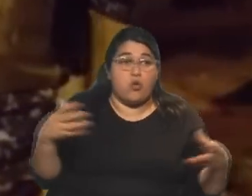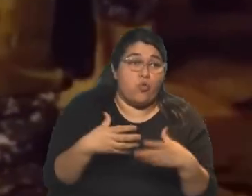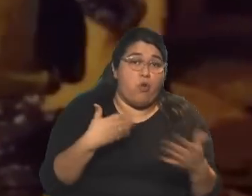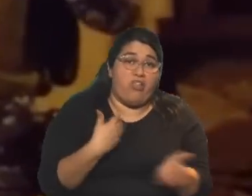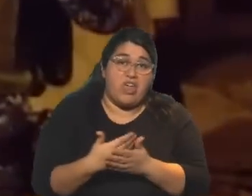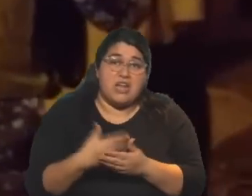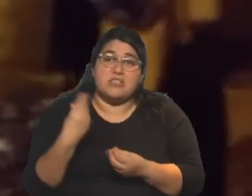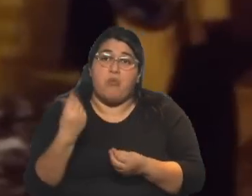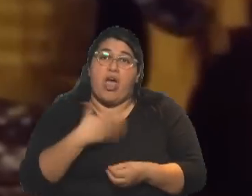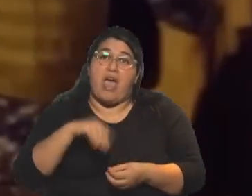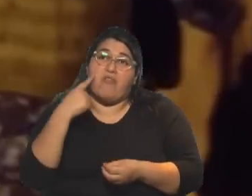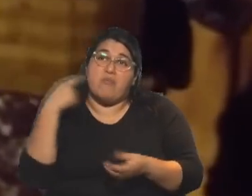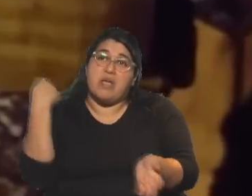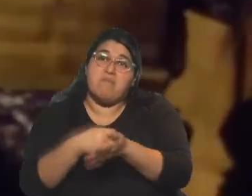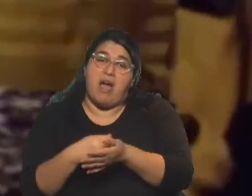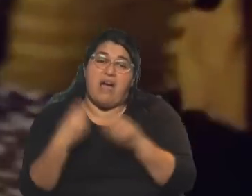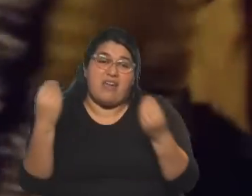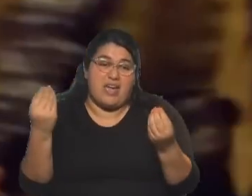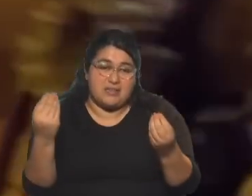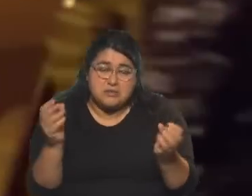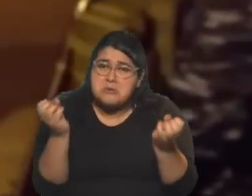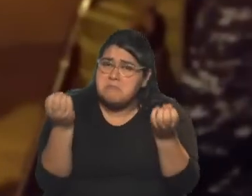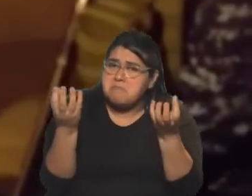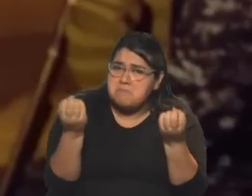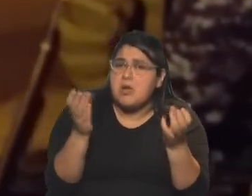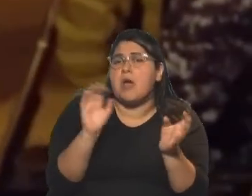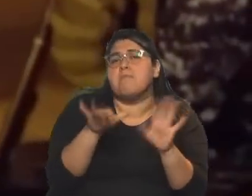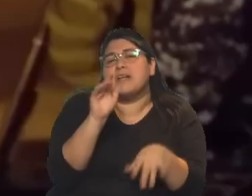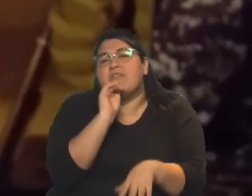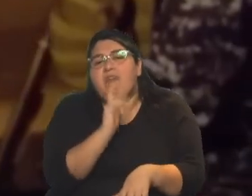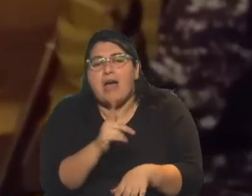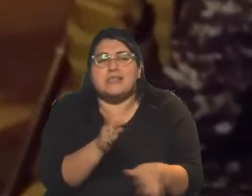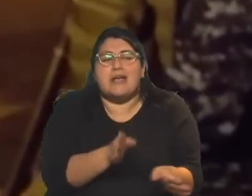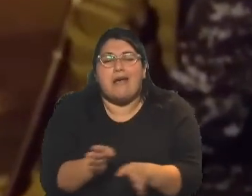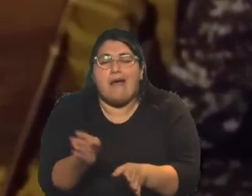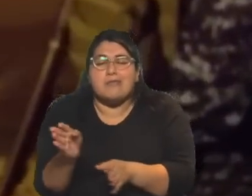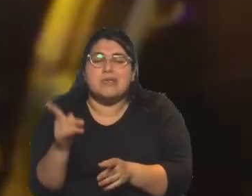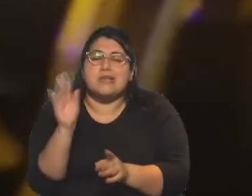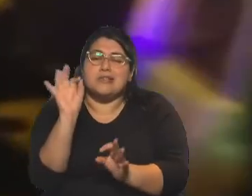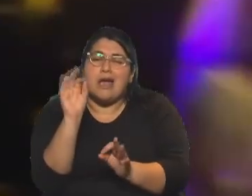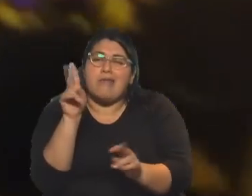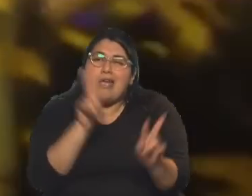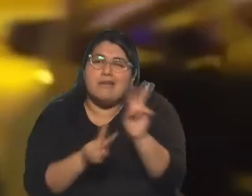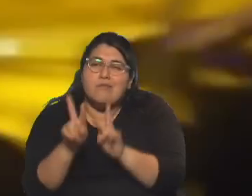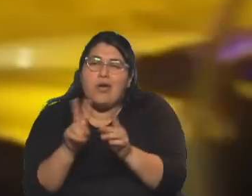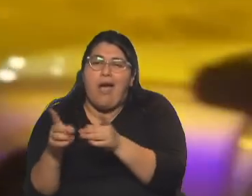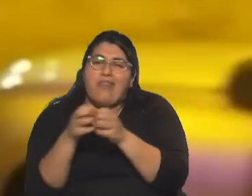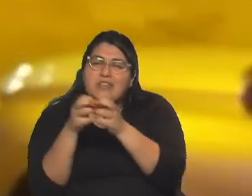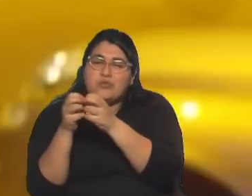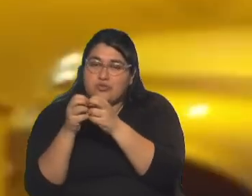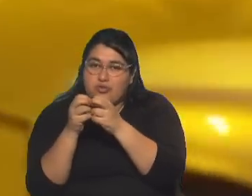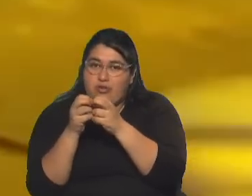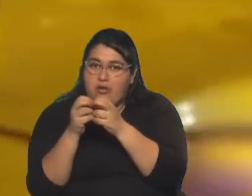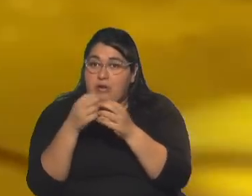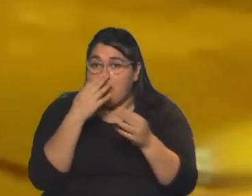por qué le paga al fondo monetario que hambre al pueblo está bien es mucho más fácil te lleva a ganar la discusión mucho más rápido pero se ha ido